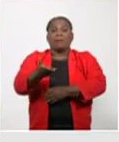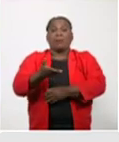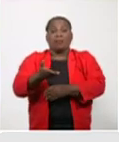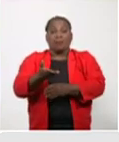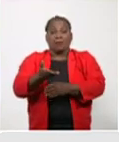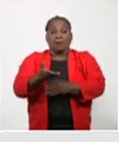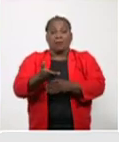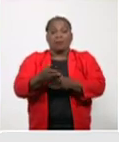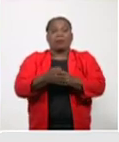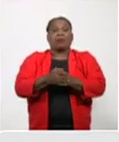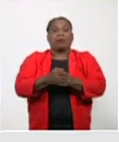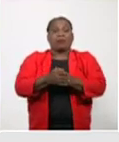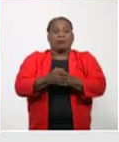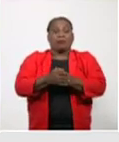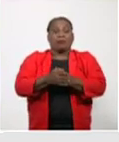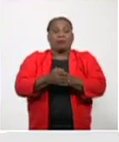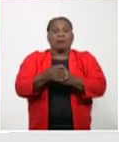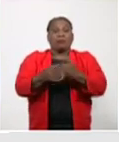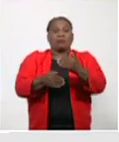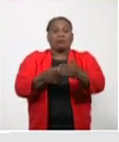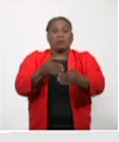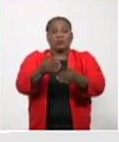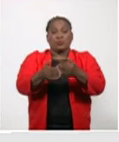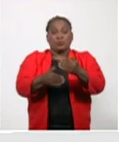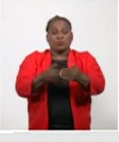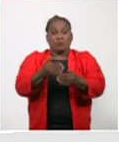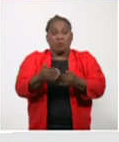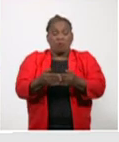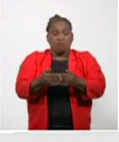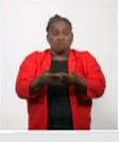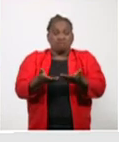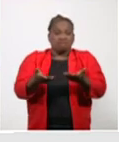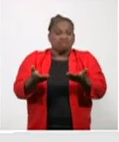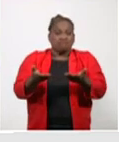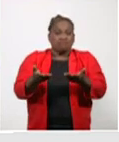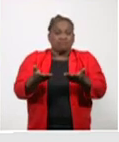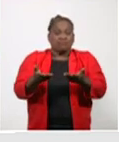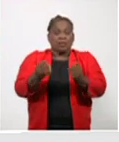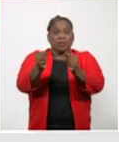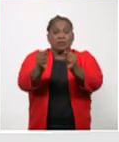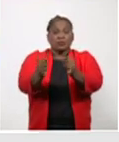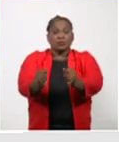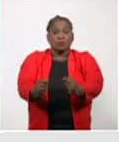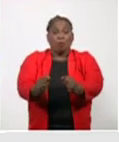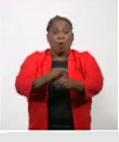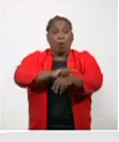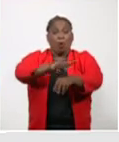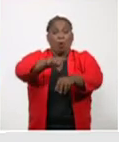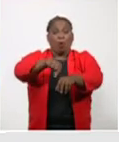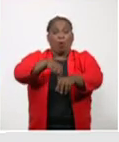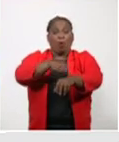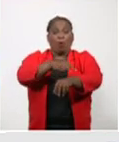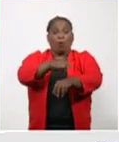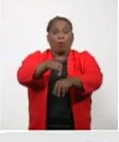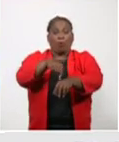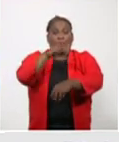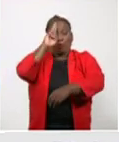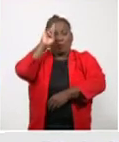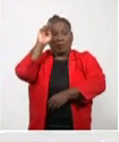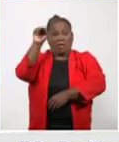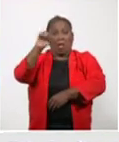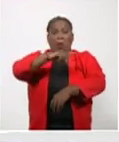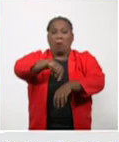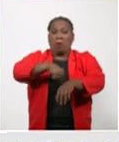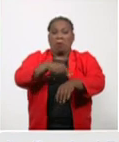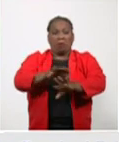una evolución que solo permitió que permaneciera horas ingresado